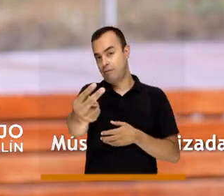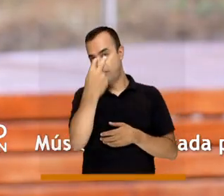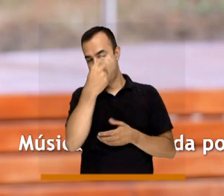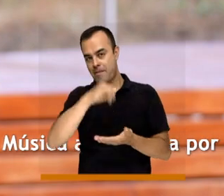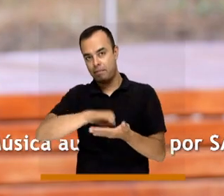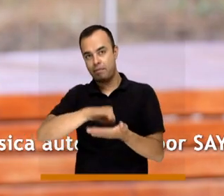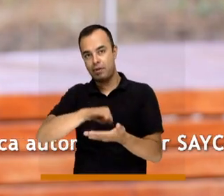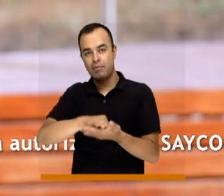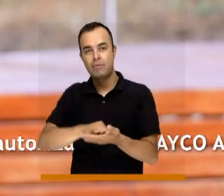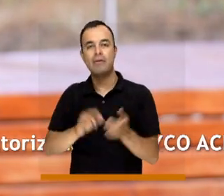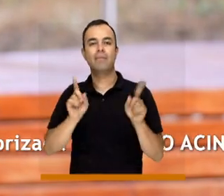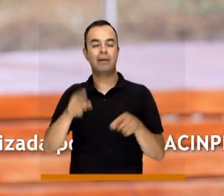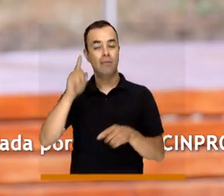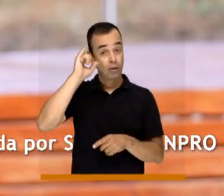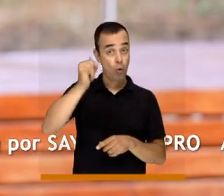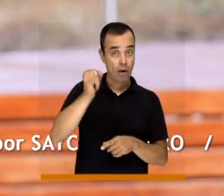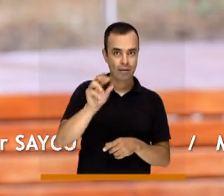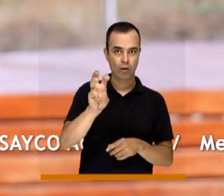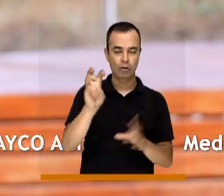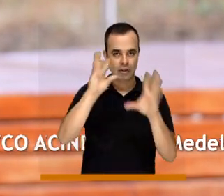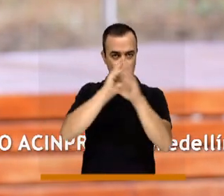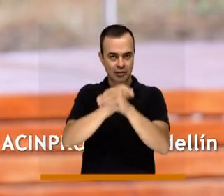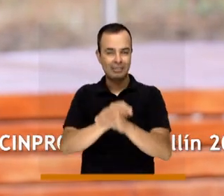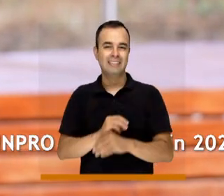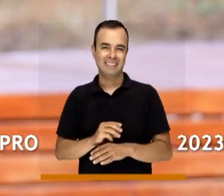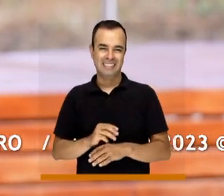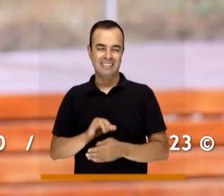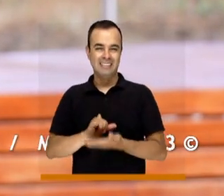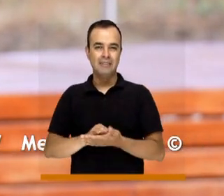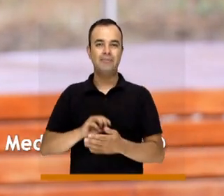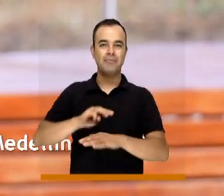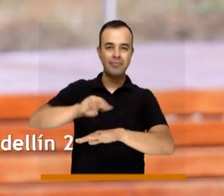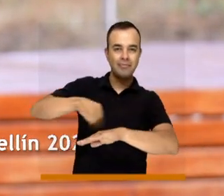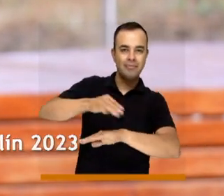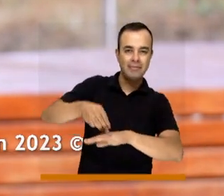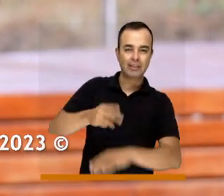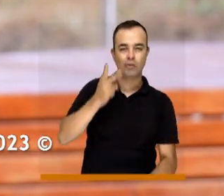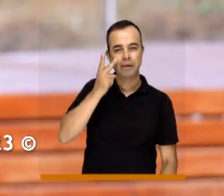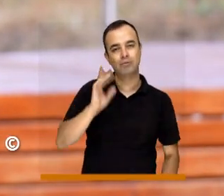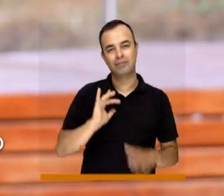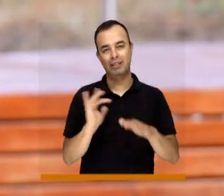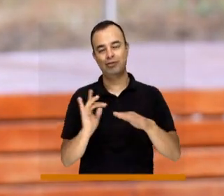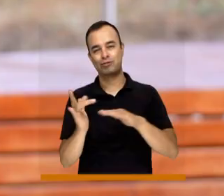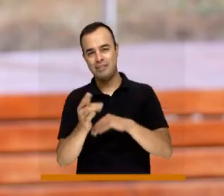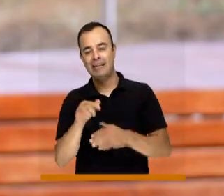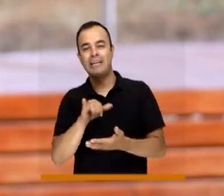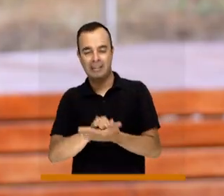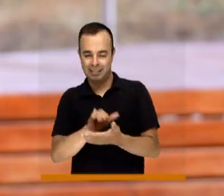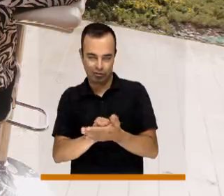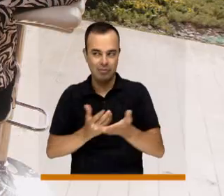Recuerden ustedes, televidentes, la cita jueves 8 de la noche por Telemedellín. Y nos vemos en las